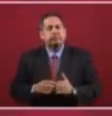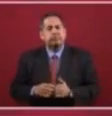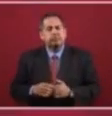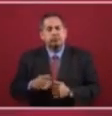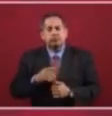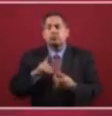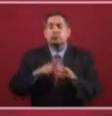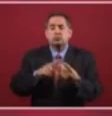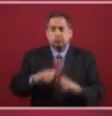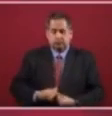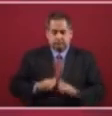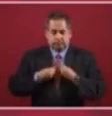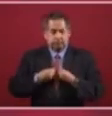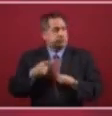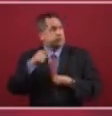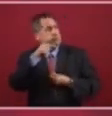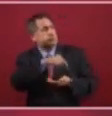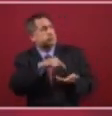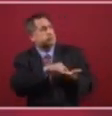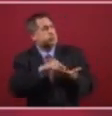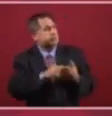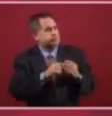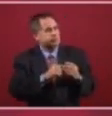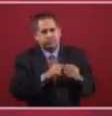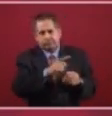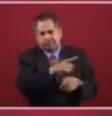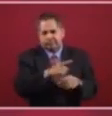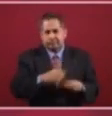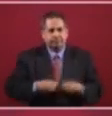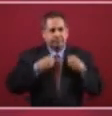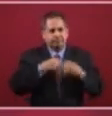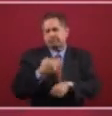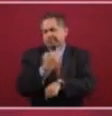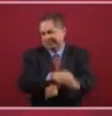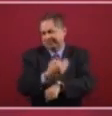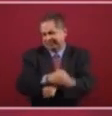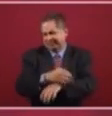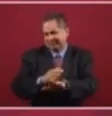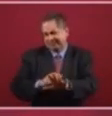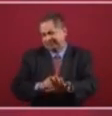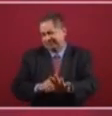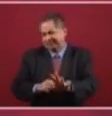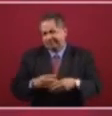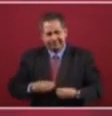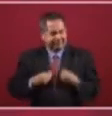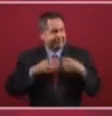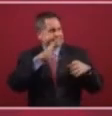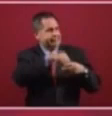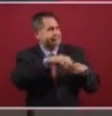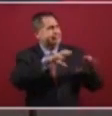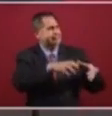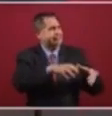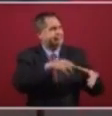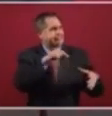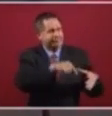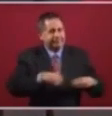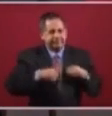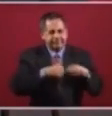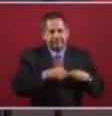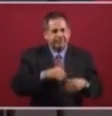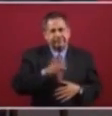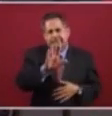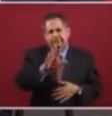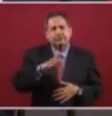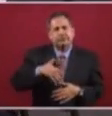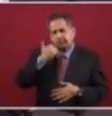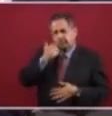voy a vivir, también temporalmente, porque no quiero dejar